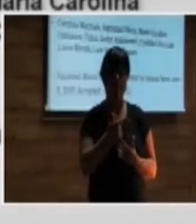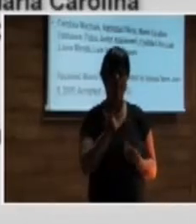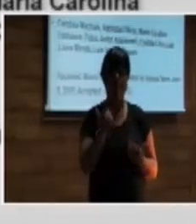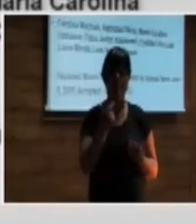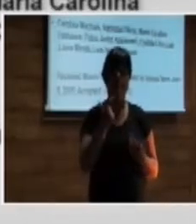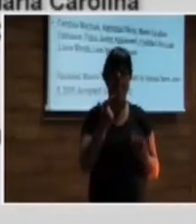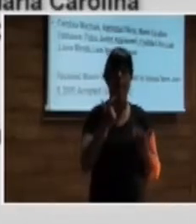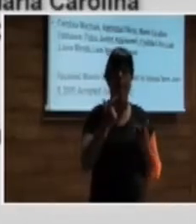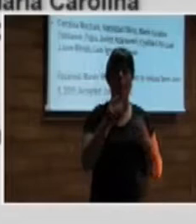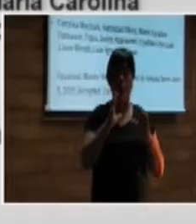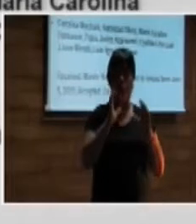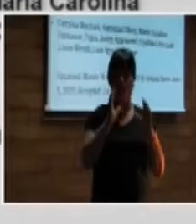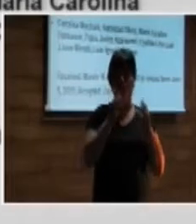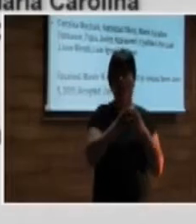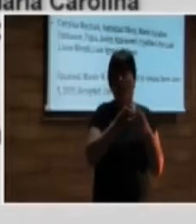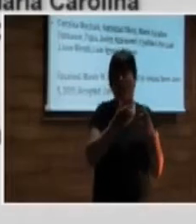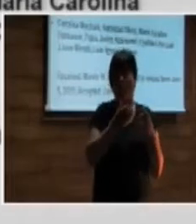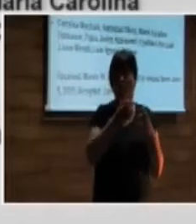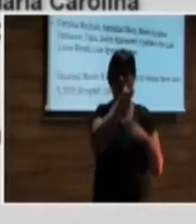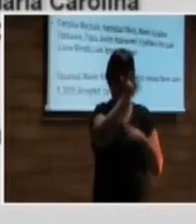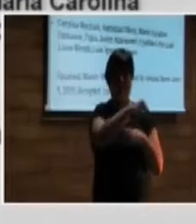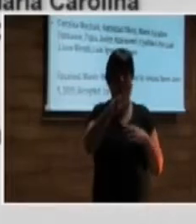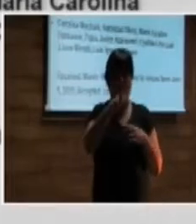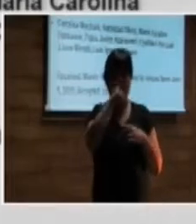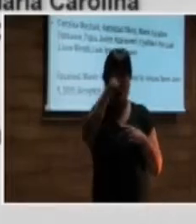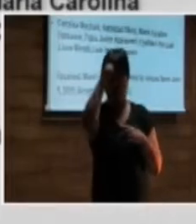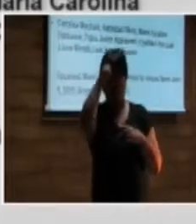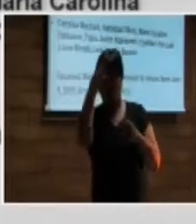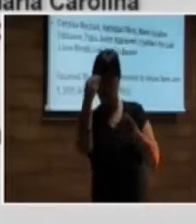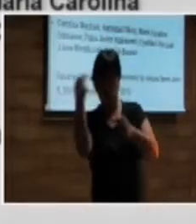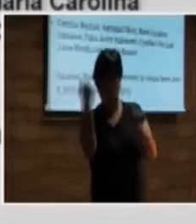alemana. La Argentina es un país de inmigrantes y alemanes